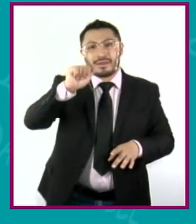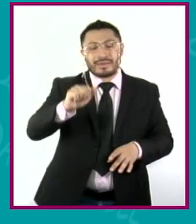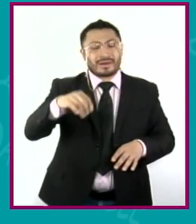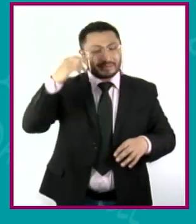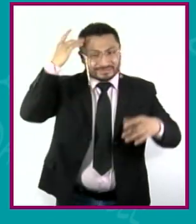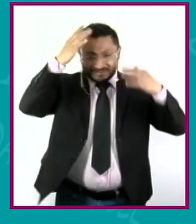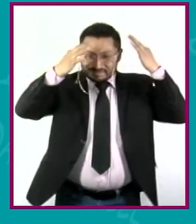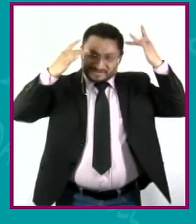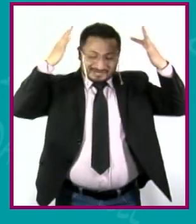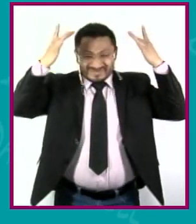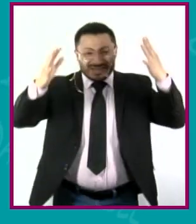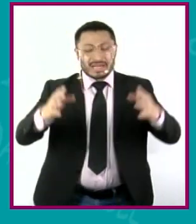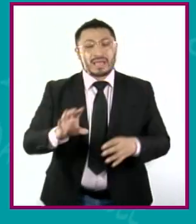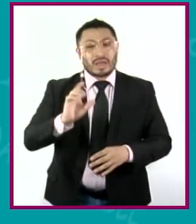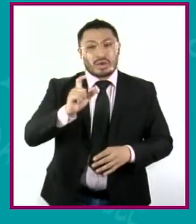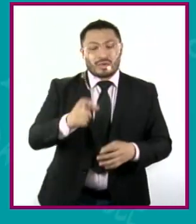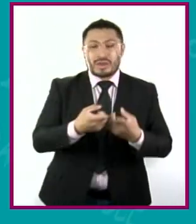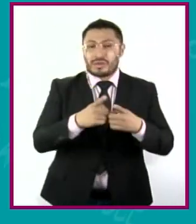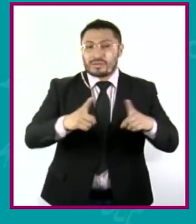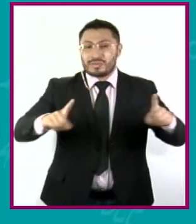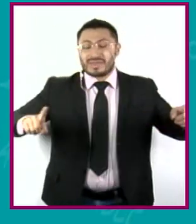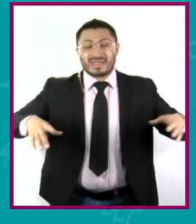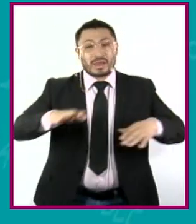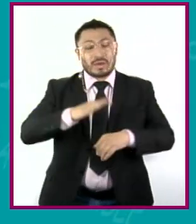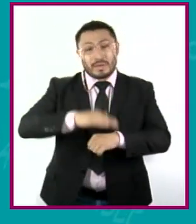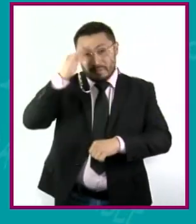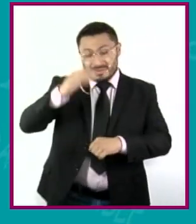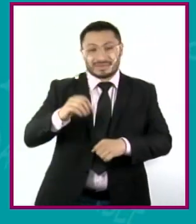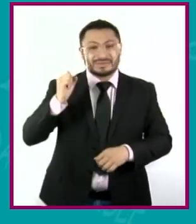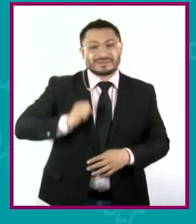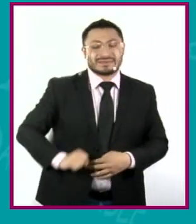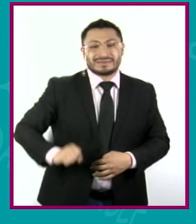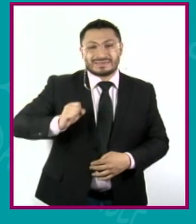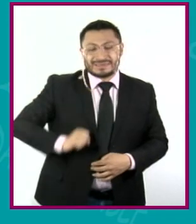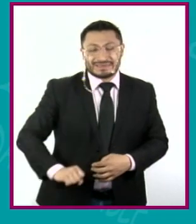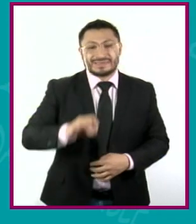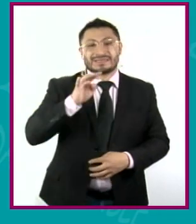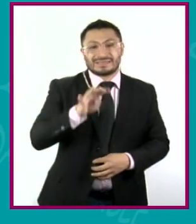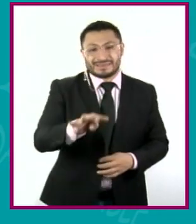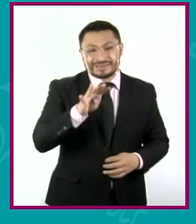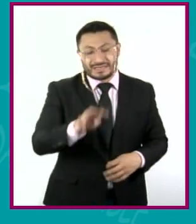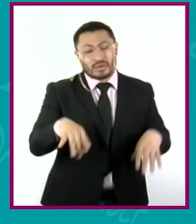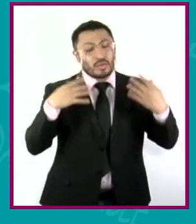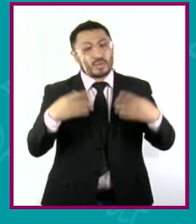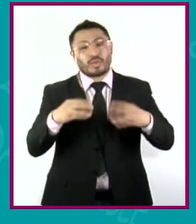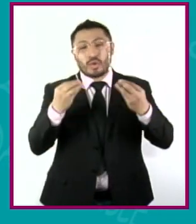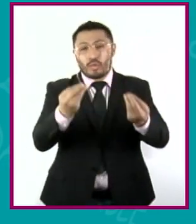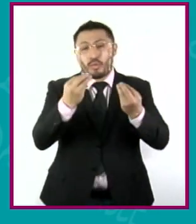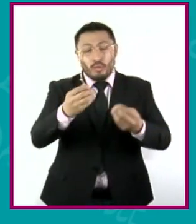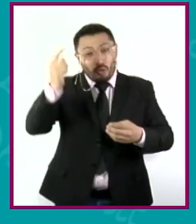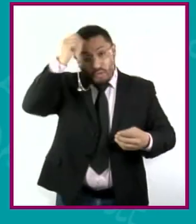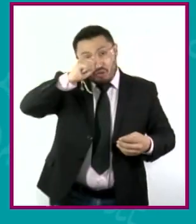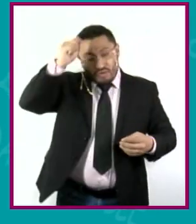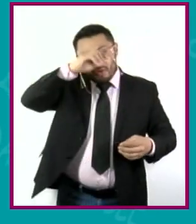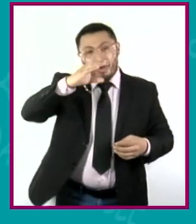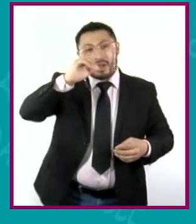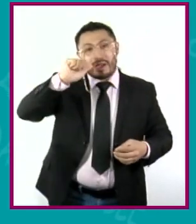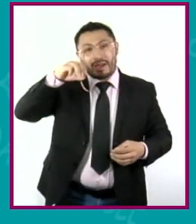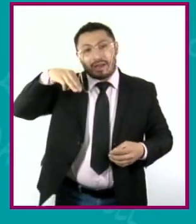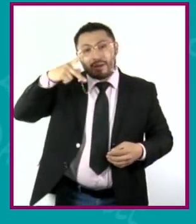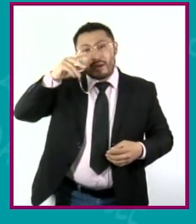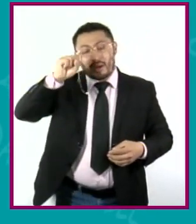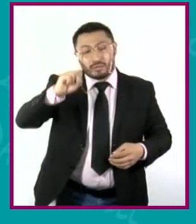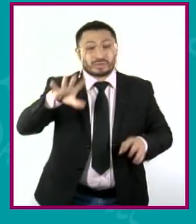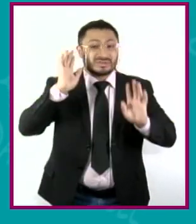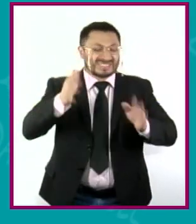noción abstracta de campos se desarrolló más tarde, en el siglo XIX, resultó que la mayor parte de la teoría de campos finitos ya se